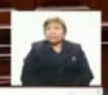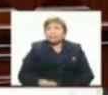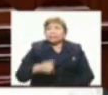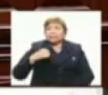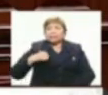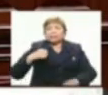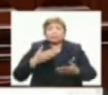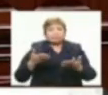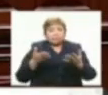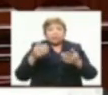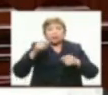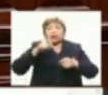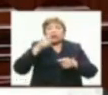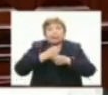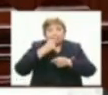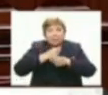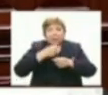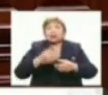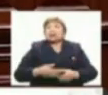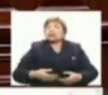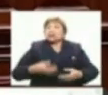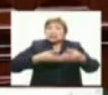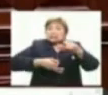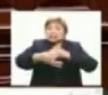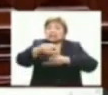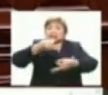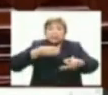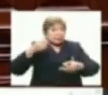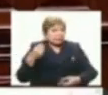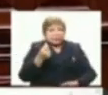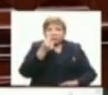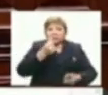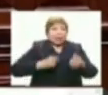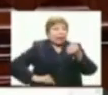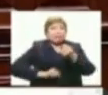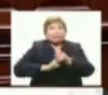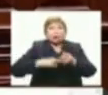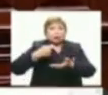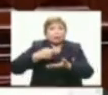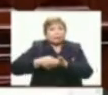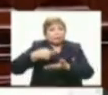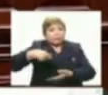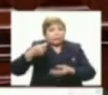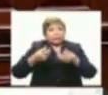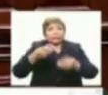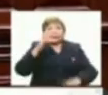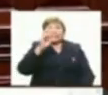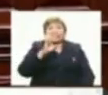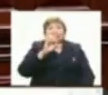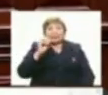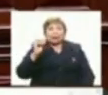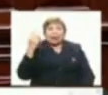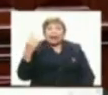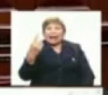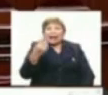municipales intensivas en empleo. Transferencia directa e inmediata de apoyo financiero de 700 soles a